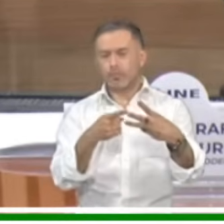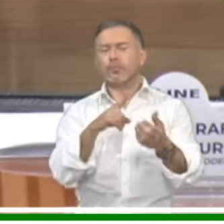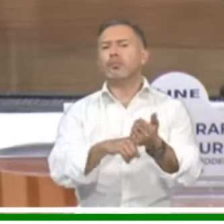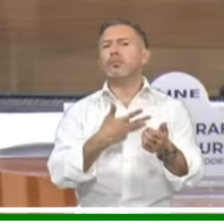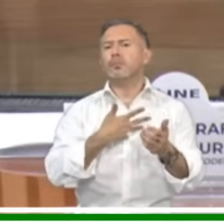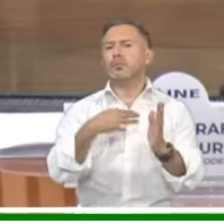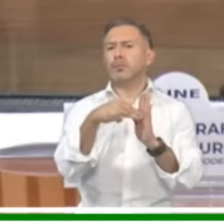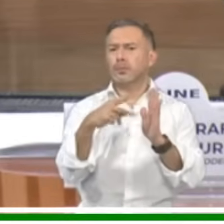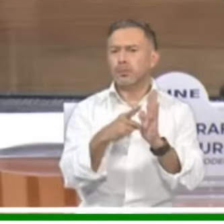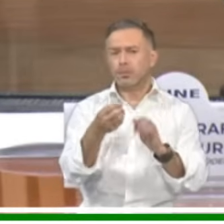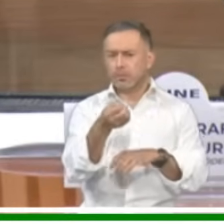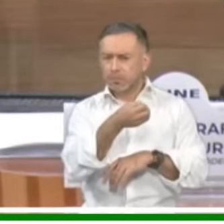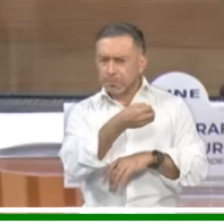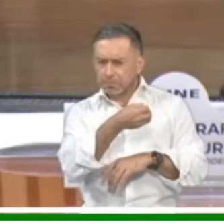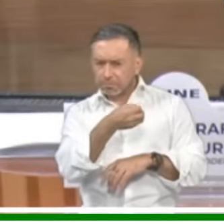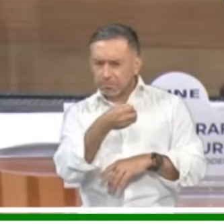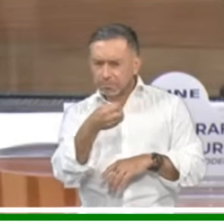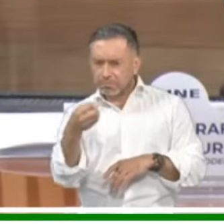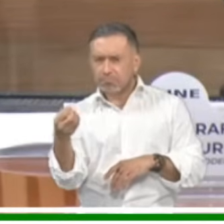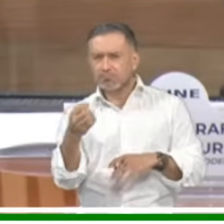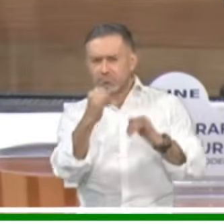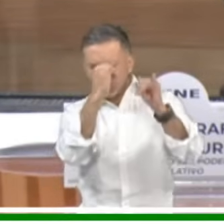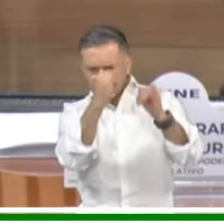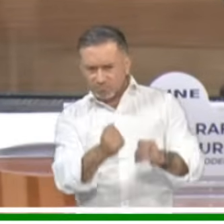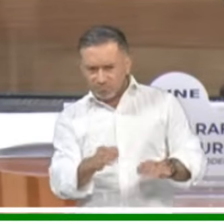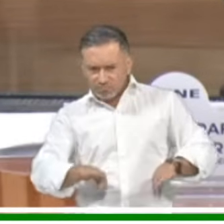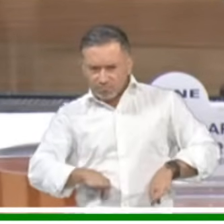metodología para la valoración de los perfiles